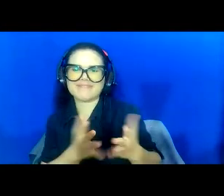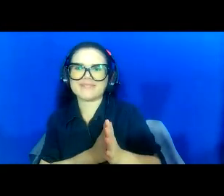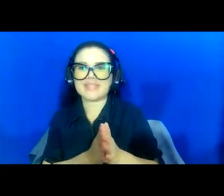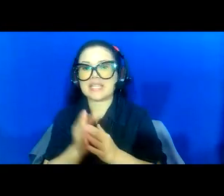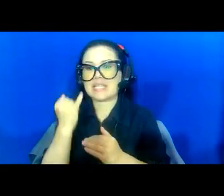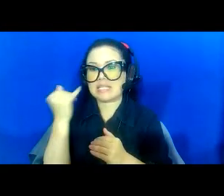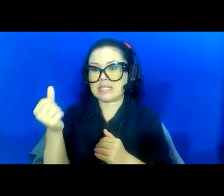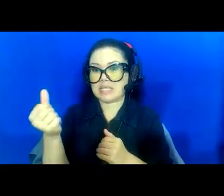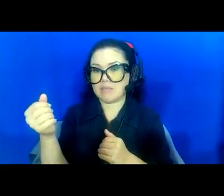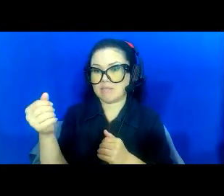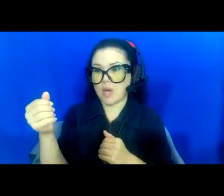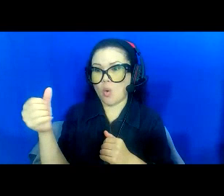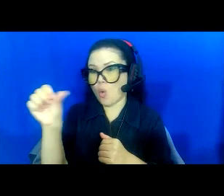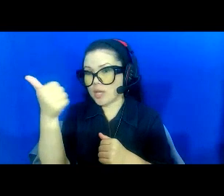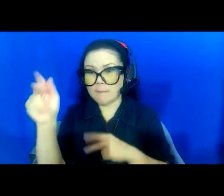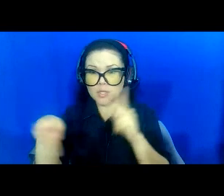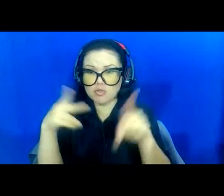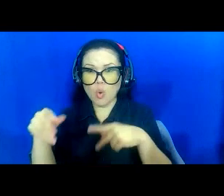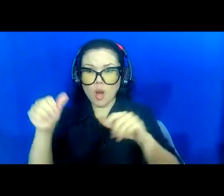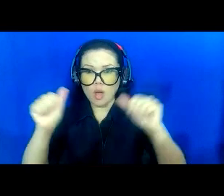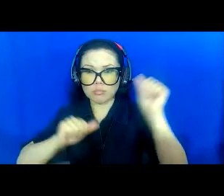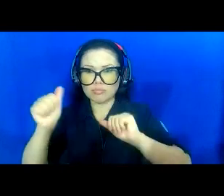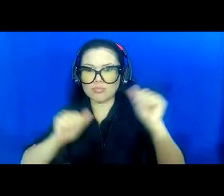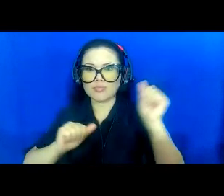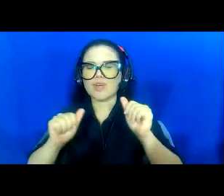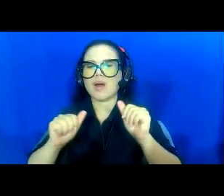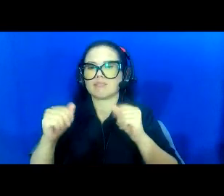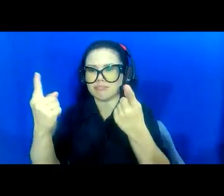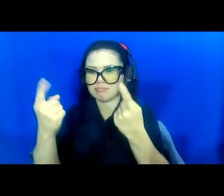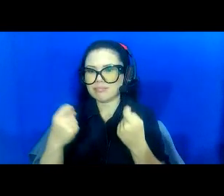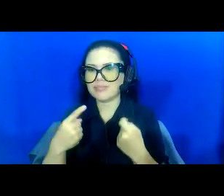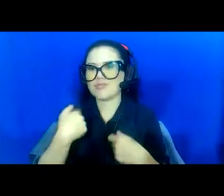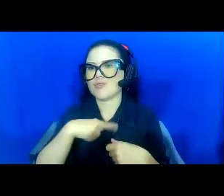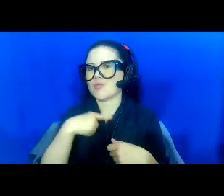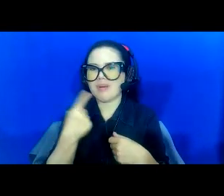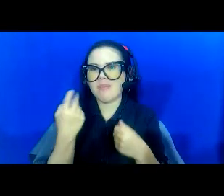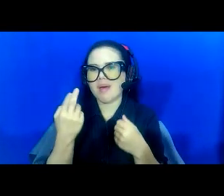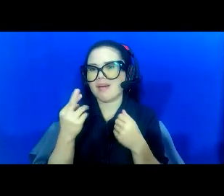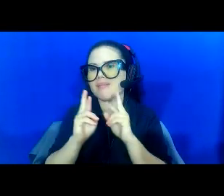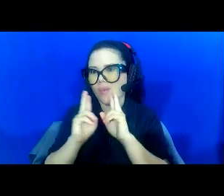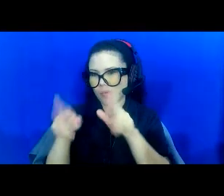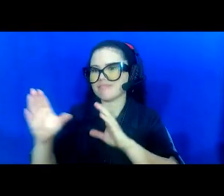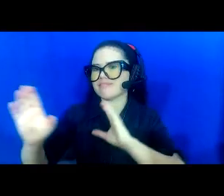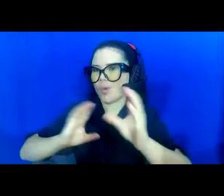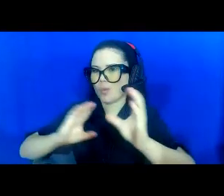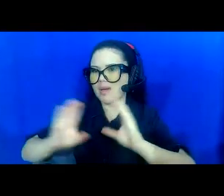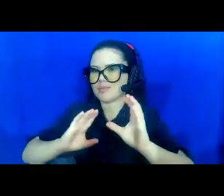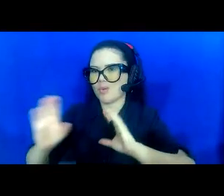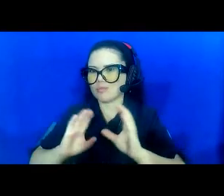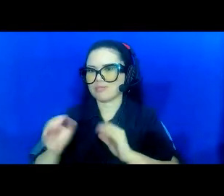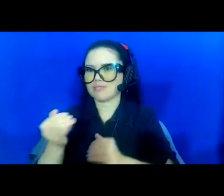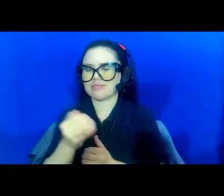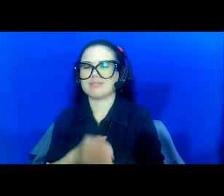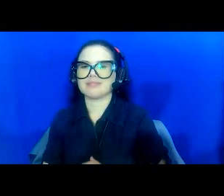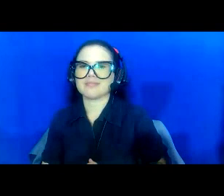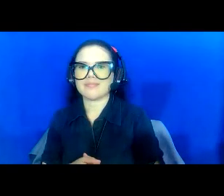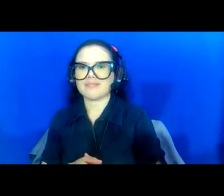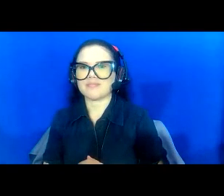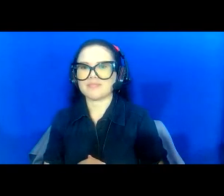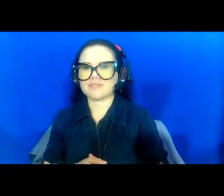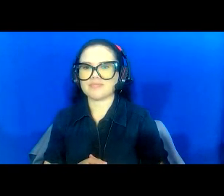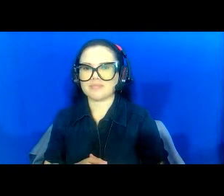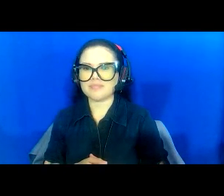como coordinadores, siempre nos comunicamos y mantenemos comunicación. Esto es posible, esto se puede hacer. Y hay